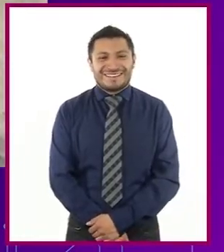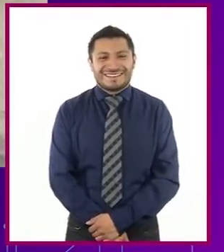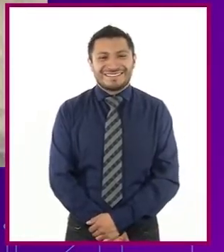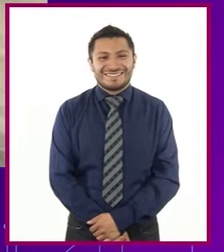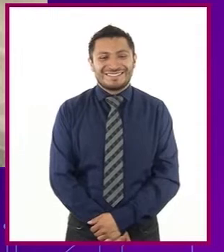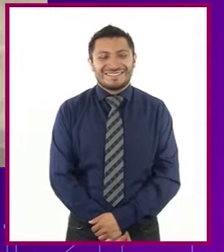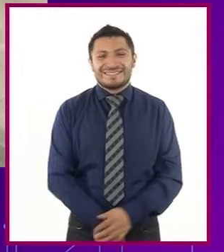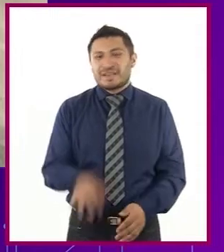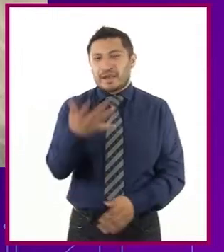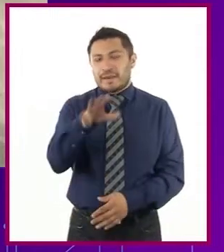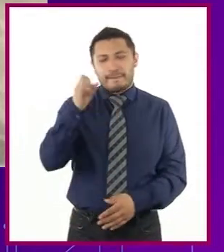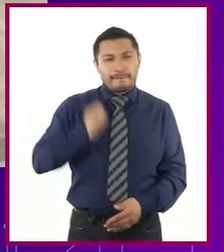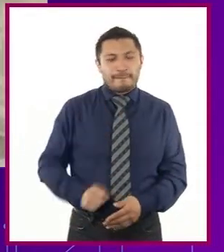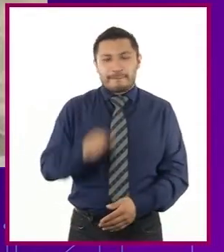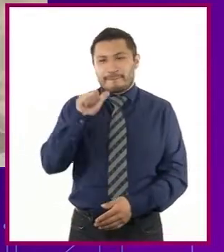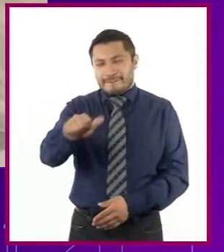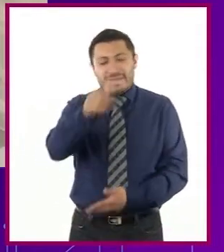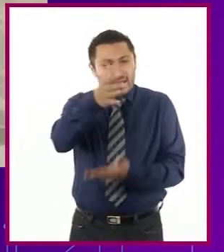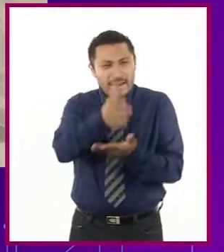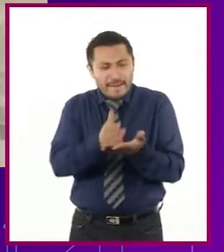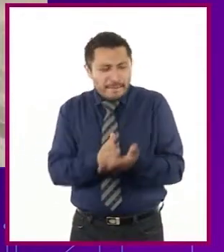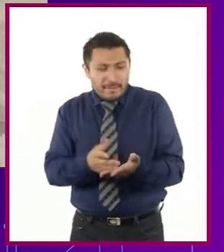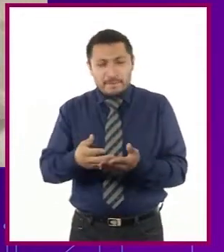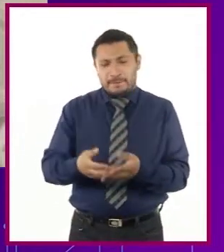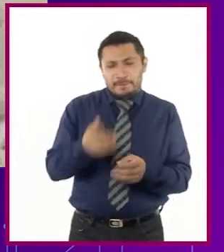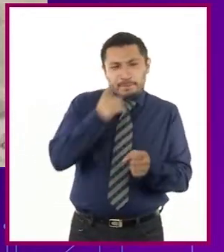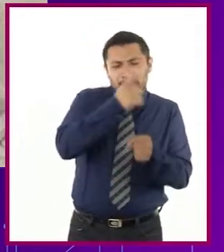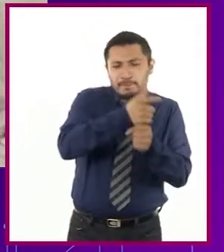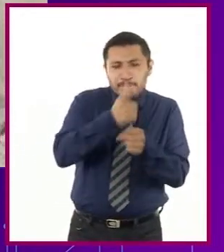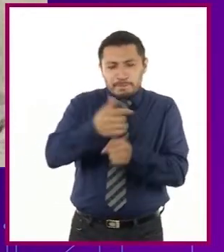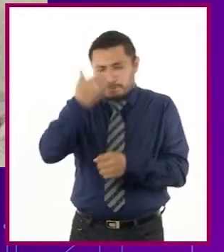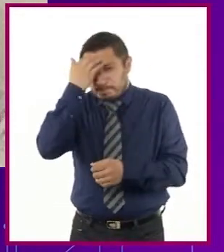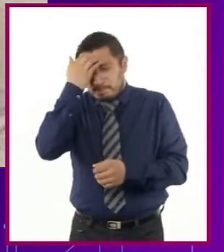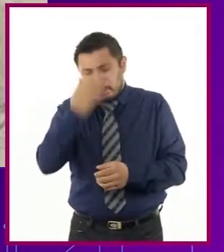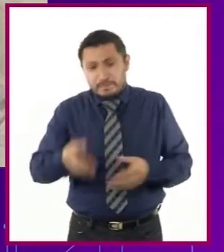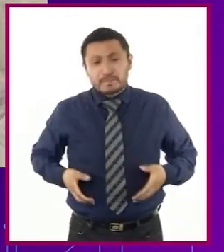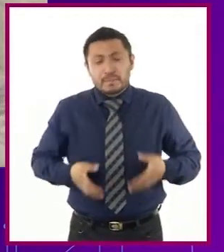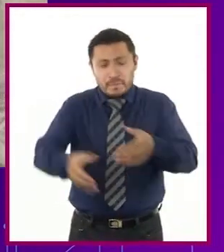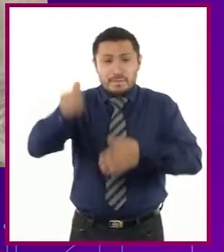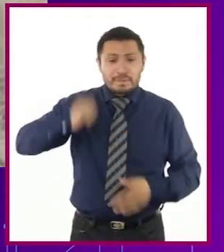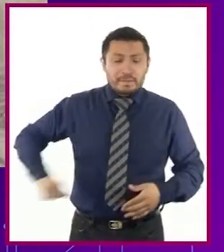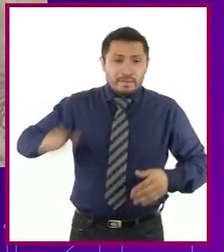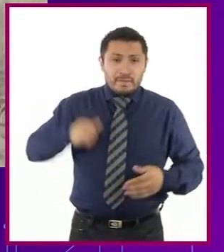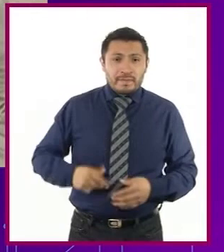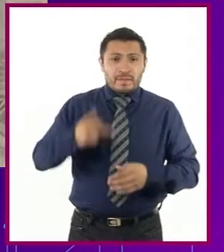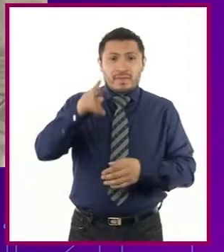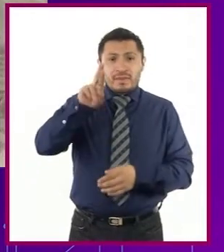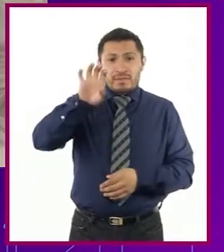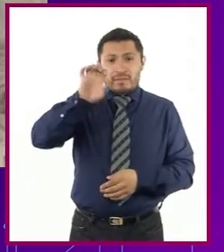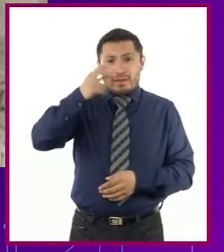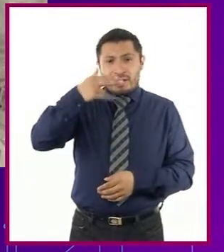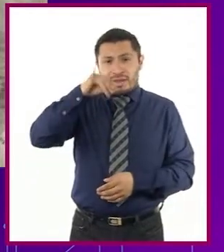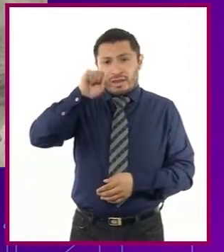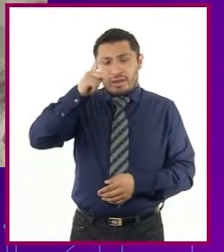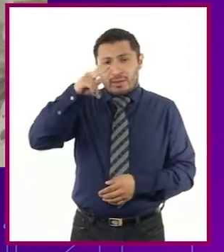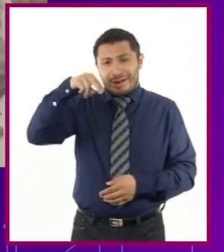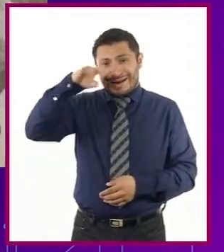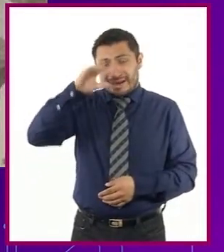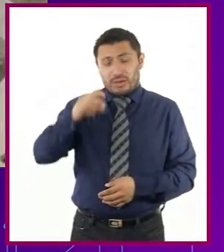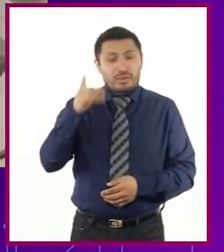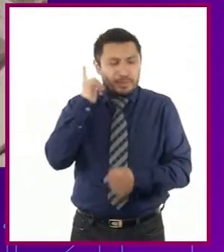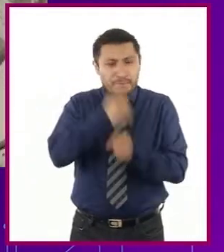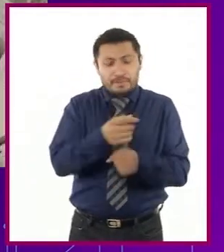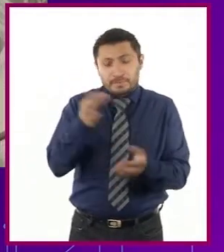Desde mediados del siglo XVI se exploró un camino con antecedentes prehispánicos que a partir de los descubrimientos de